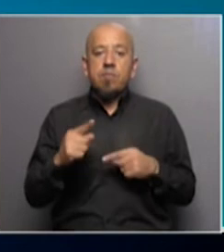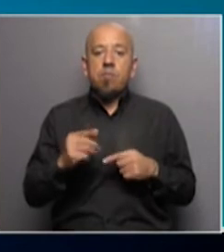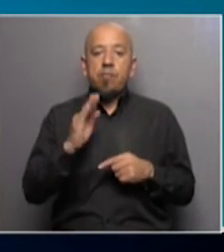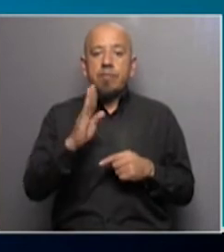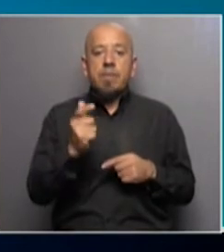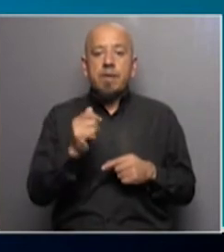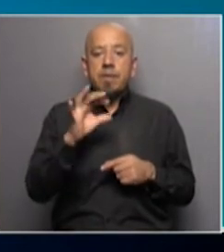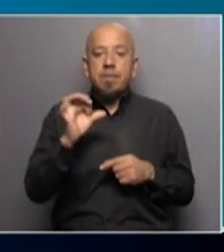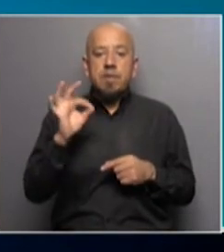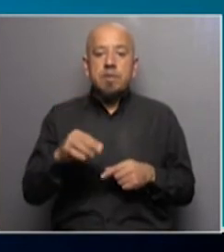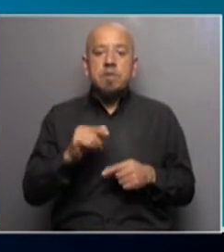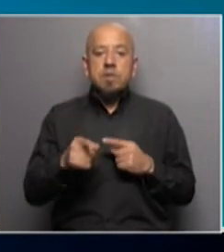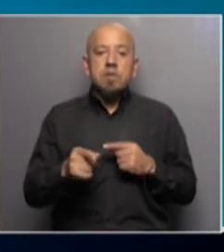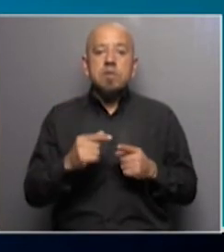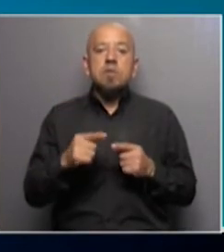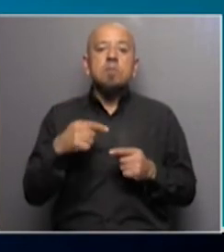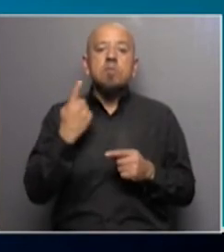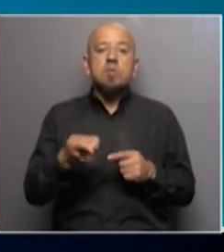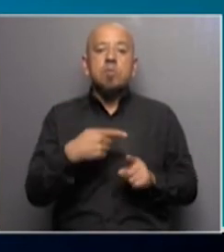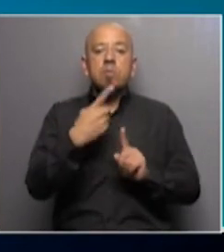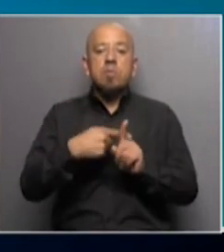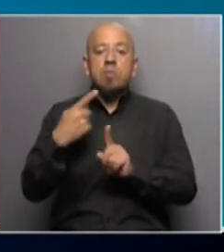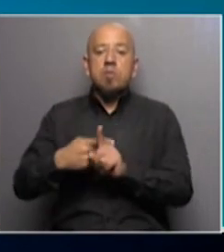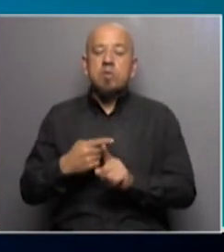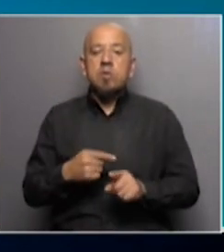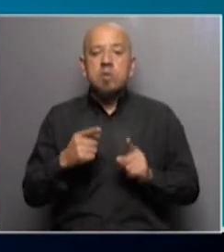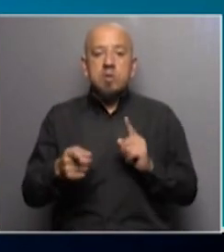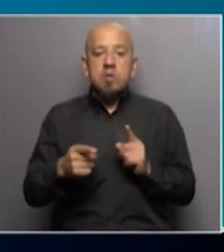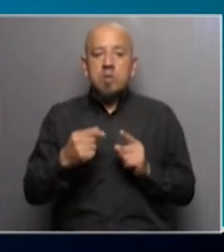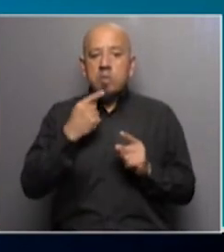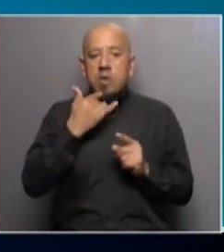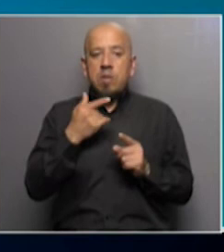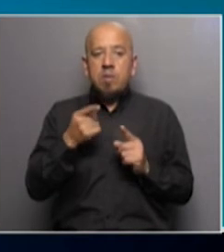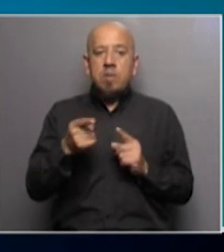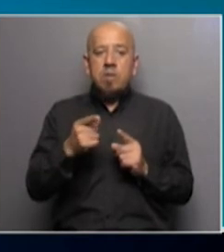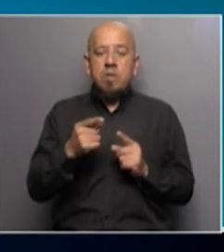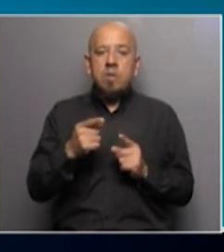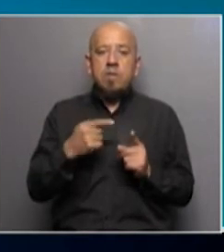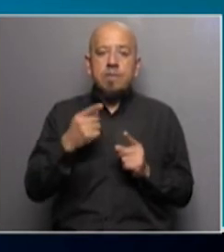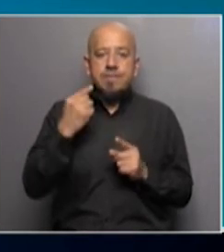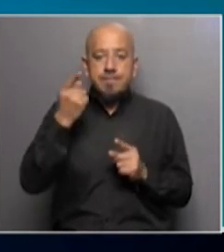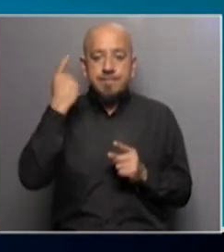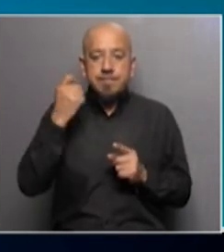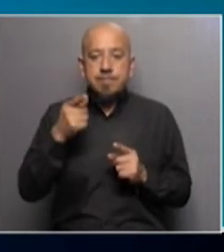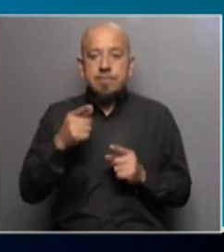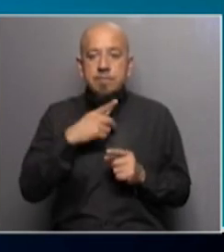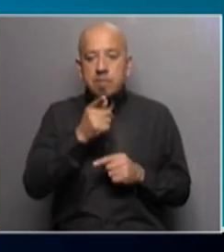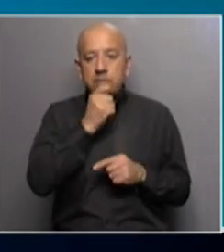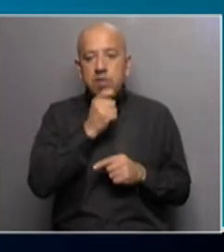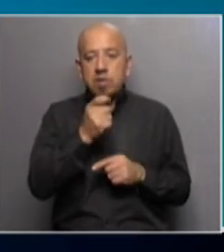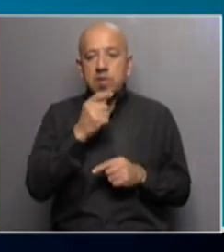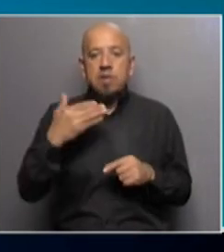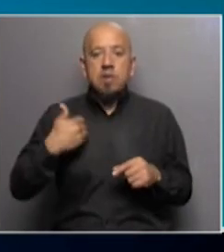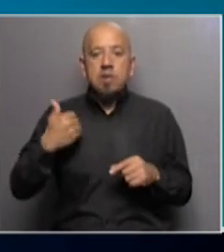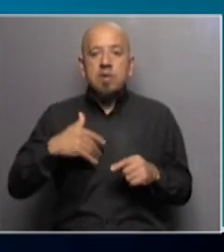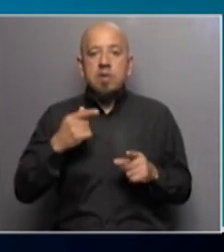Y esas instancias son las que tenemos en los próximos meses. O sea que, si vos mirás, por ejemplo, lo que estaba pasando ayer, un periodista argentino